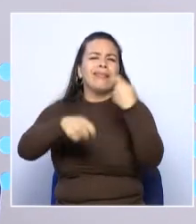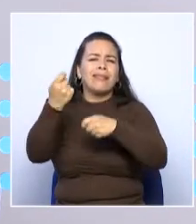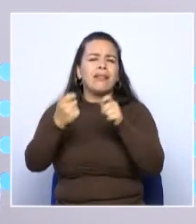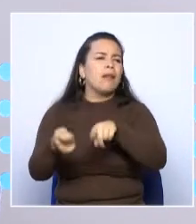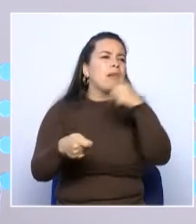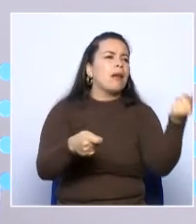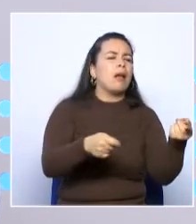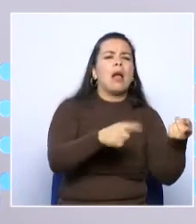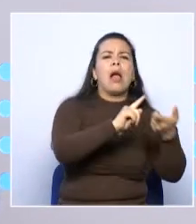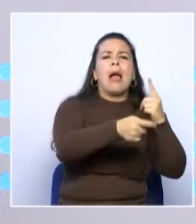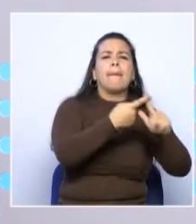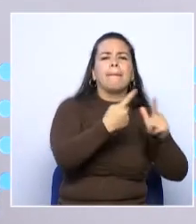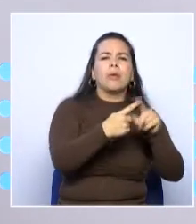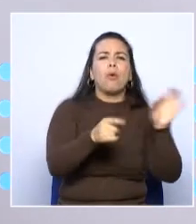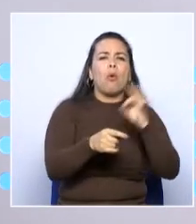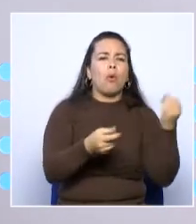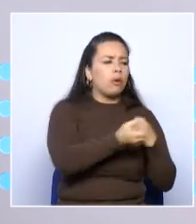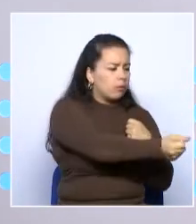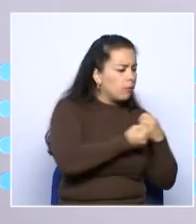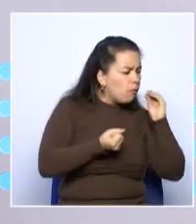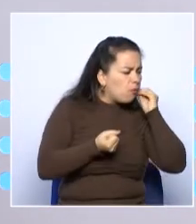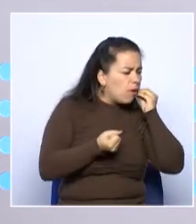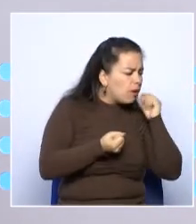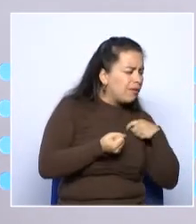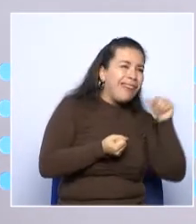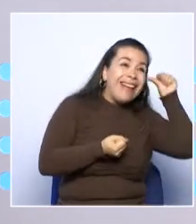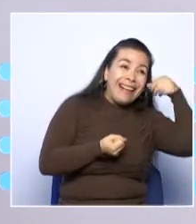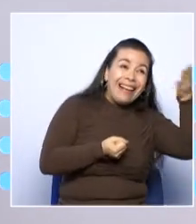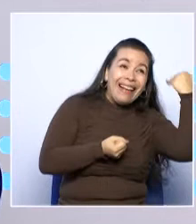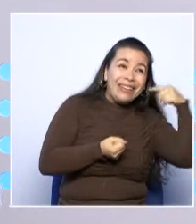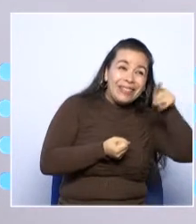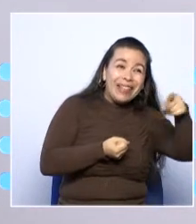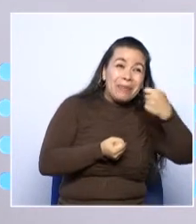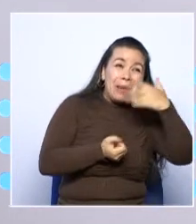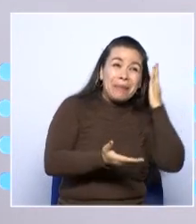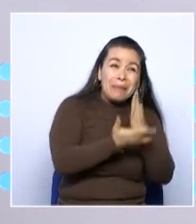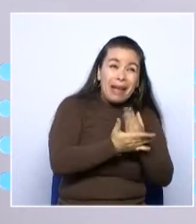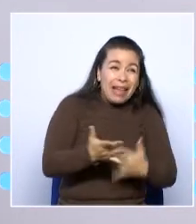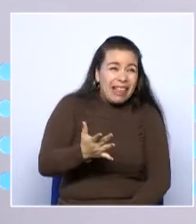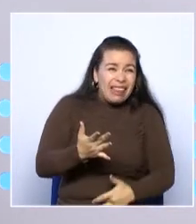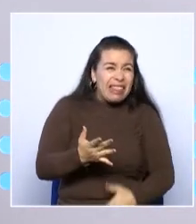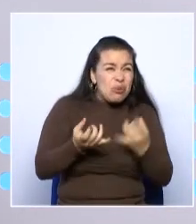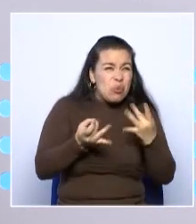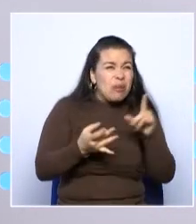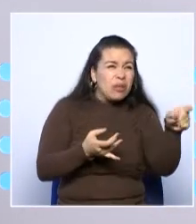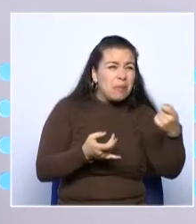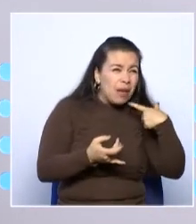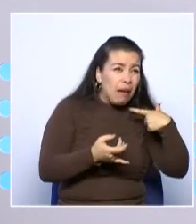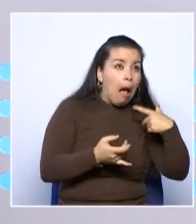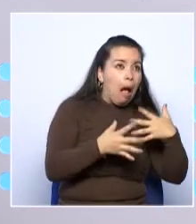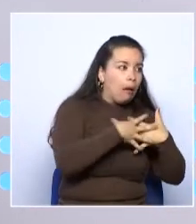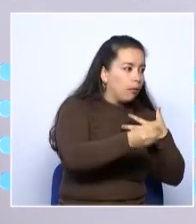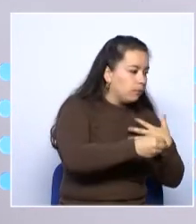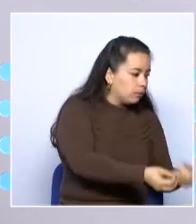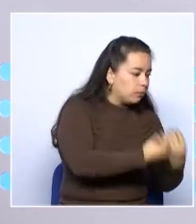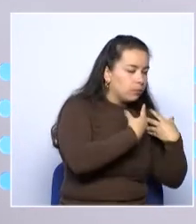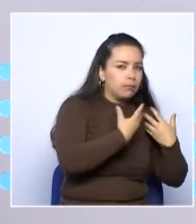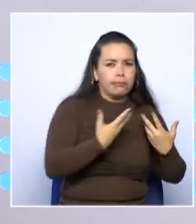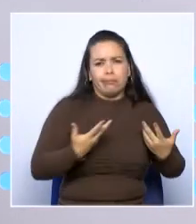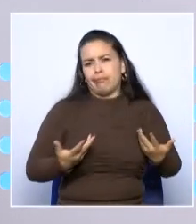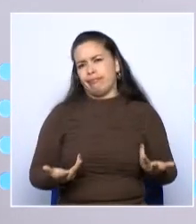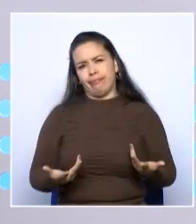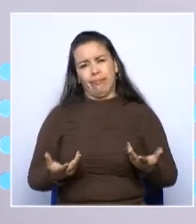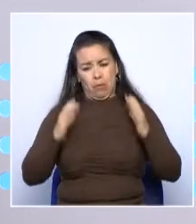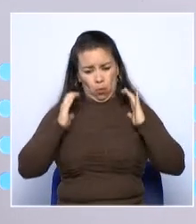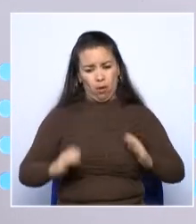abro el nochero de mi abuelita. ¿Qué pasticas fue que usted tomó para la infección urinaria? Perdóneme, pero eso es querer uno muy poco el